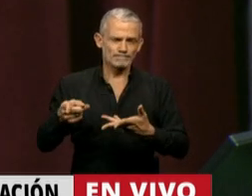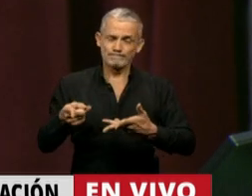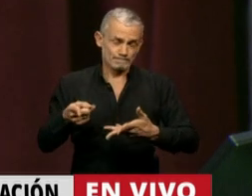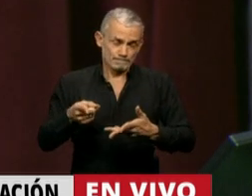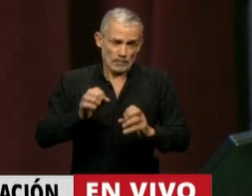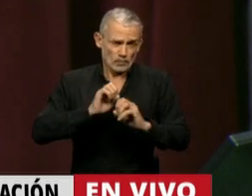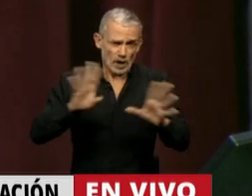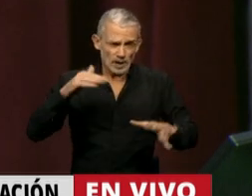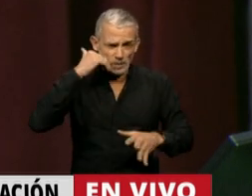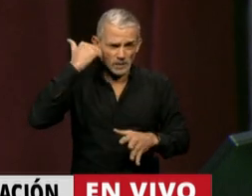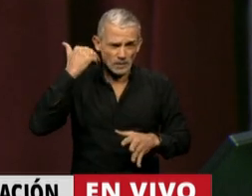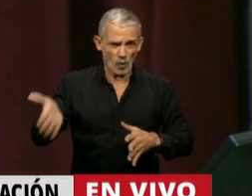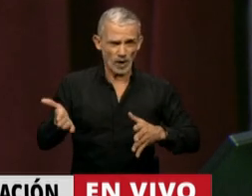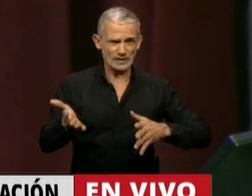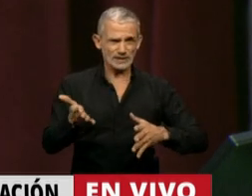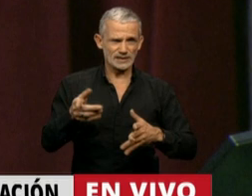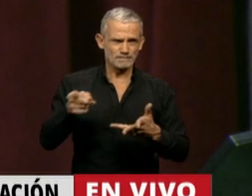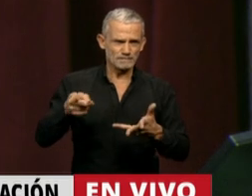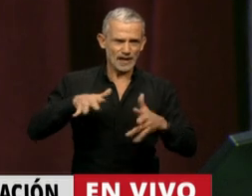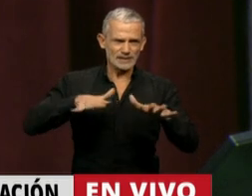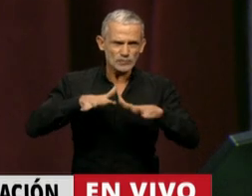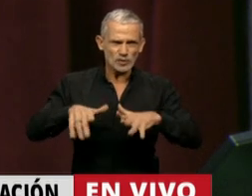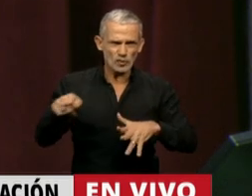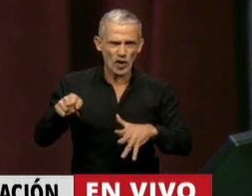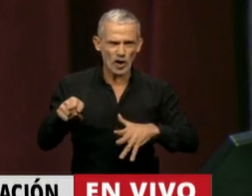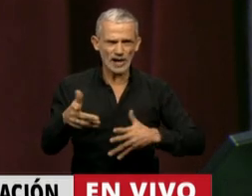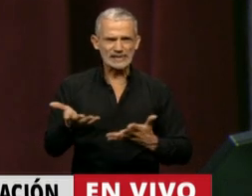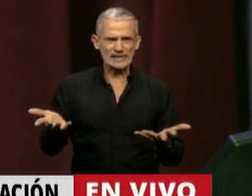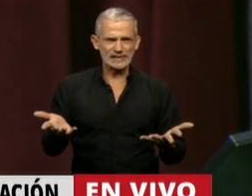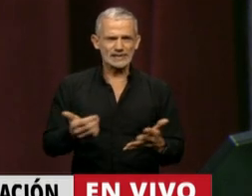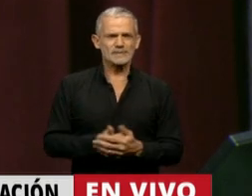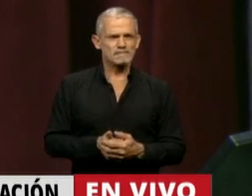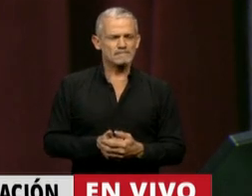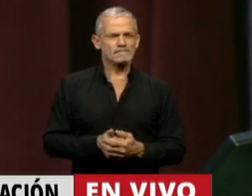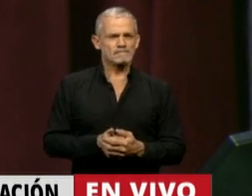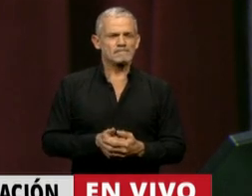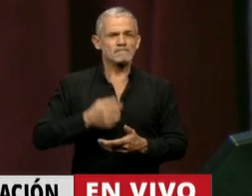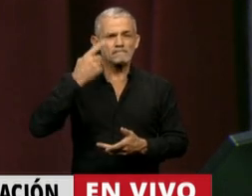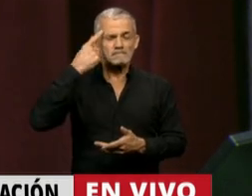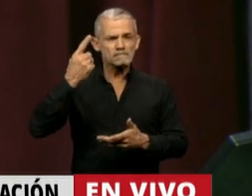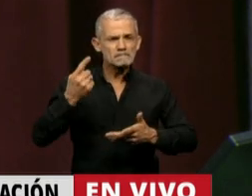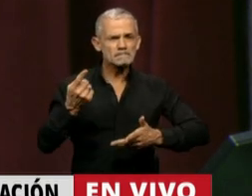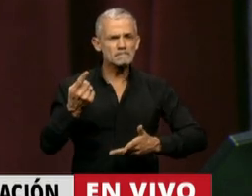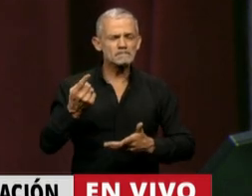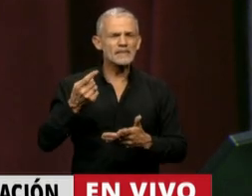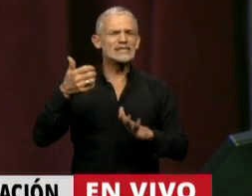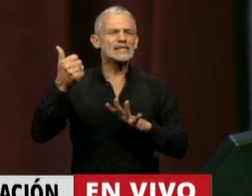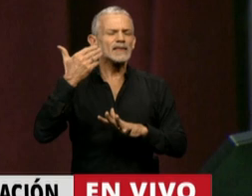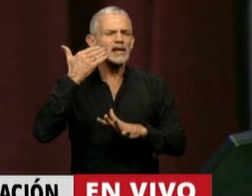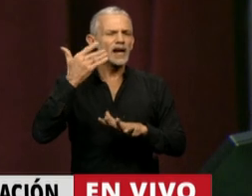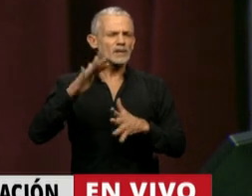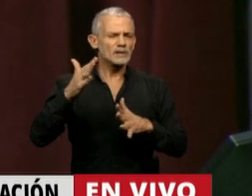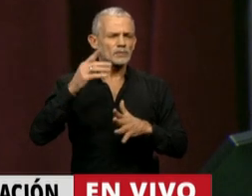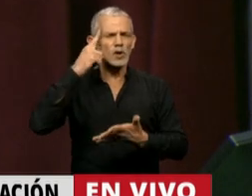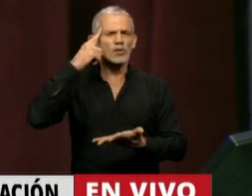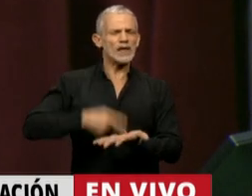situación que nos tocó vivir entendiendo que a las 18 horas tomamos